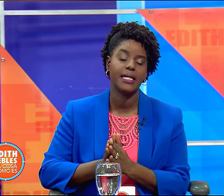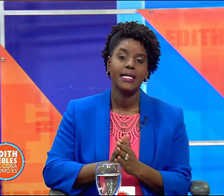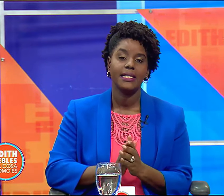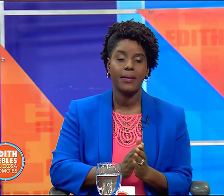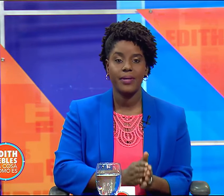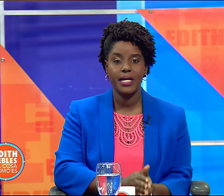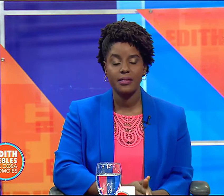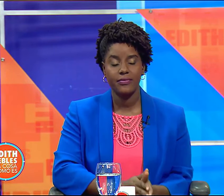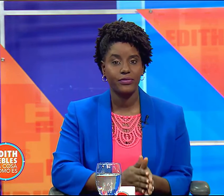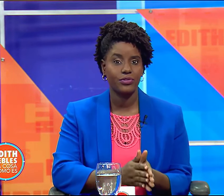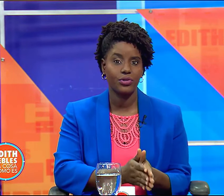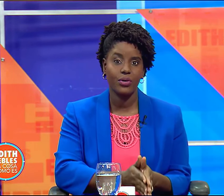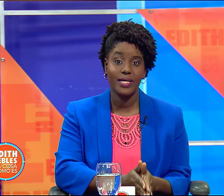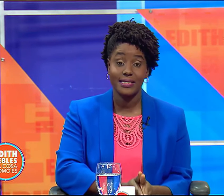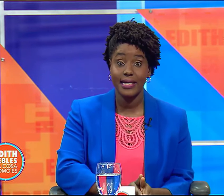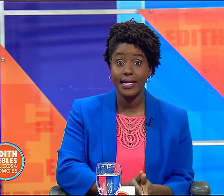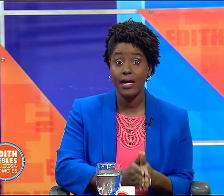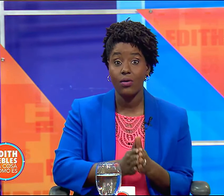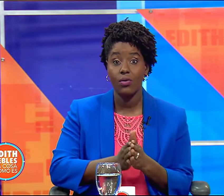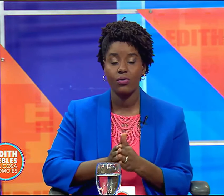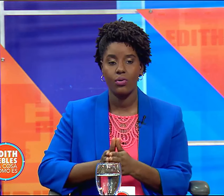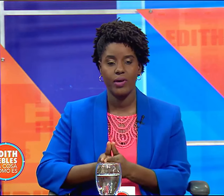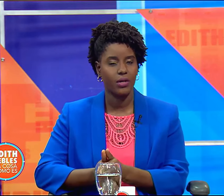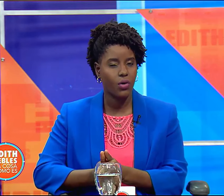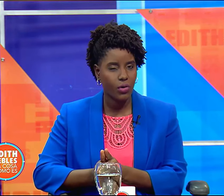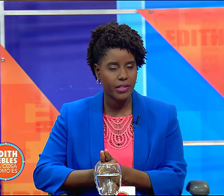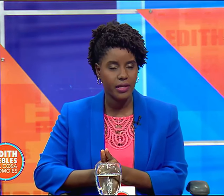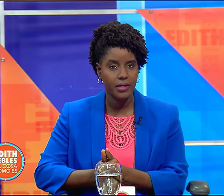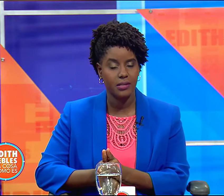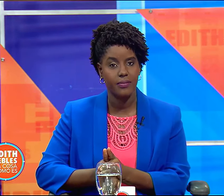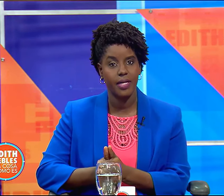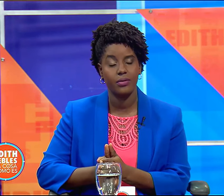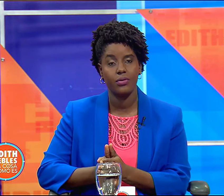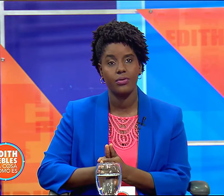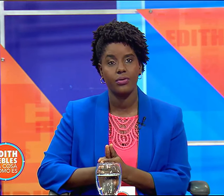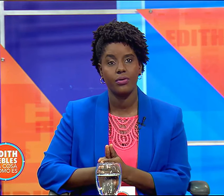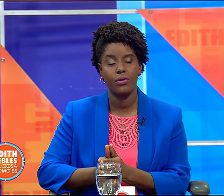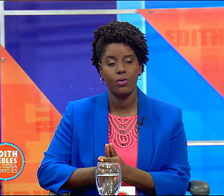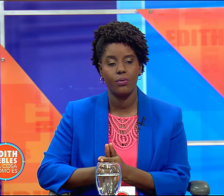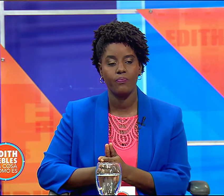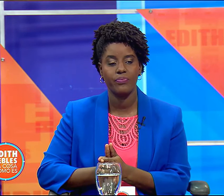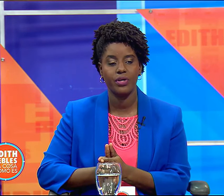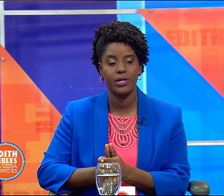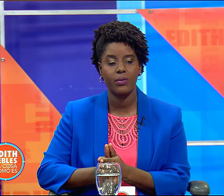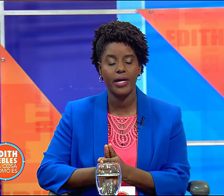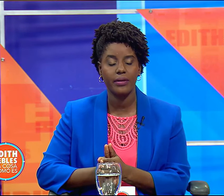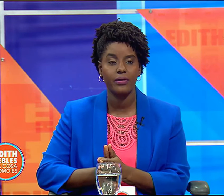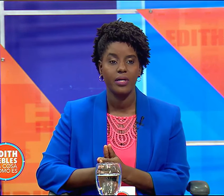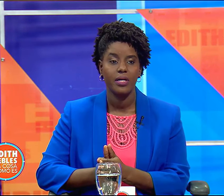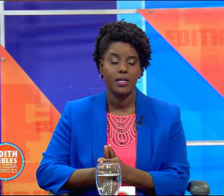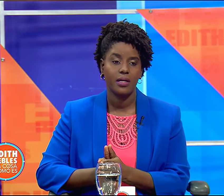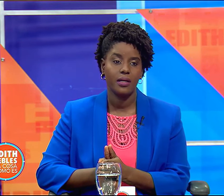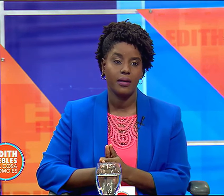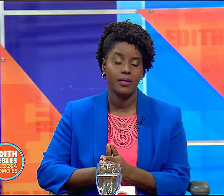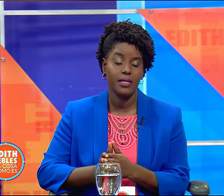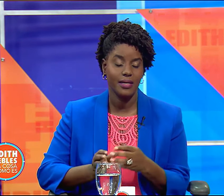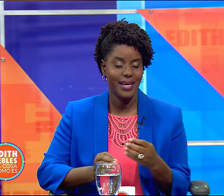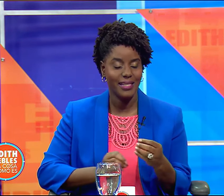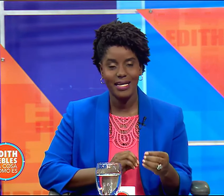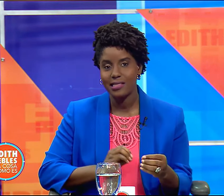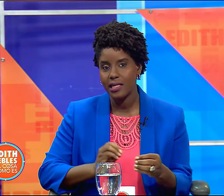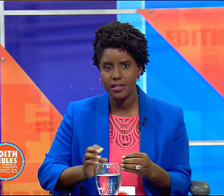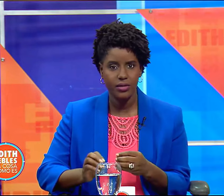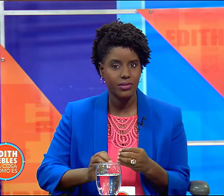Vivienda. También se fusionó el CEA con el CORDE, si mal no recuerdo,